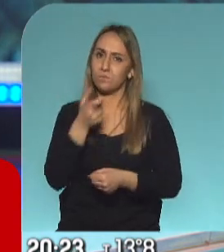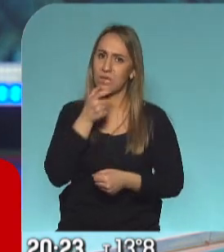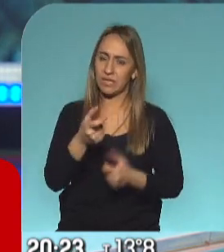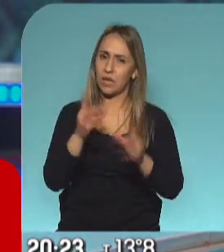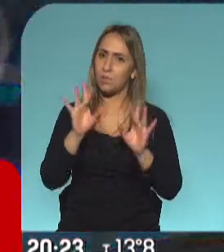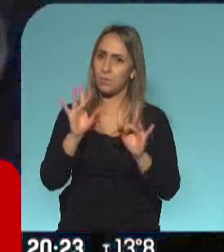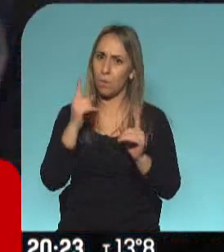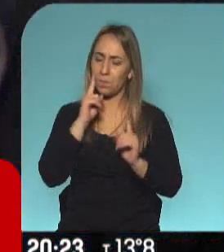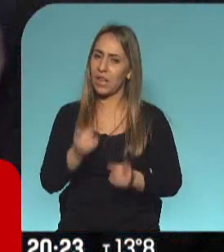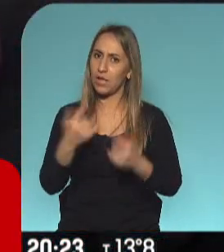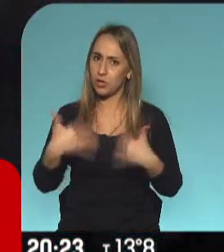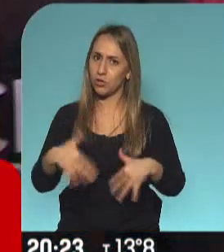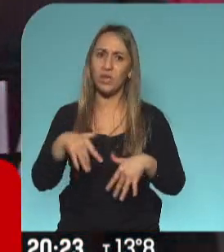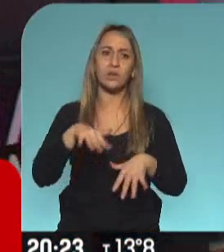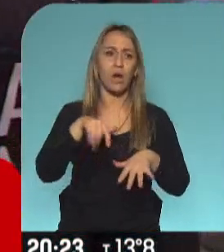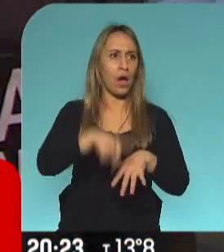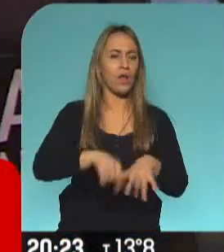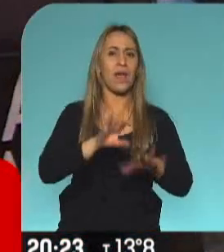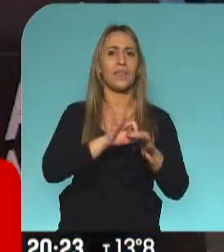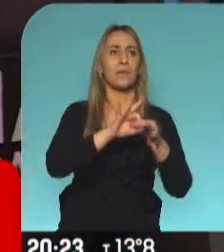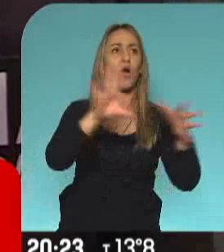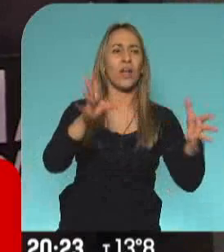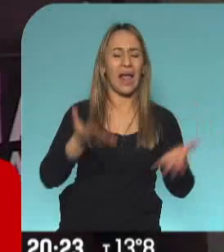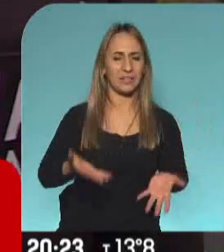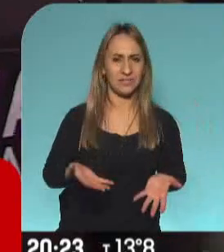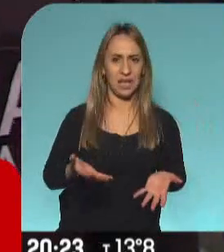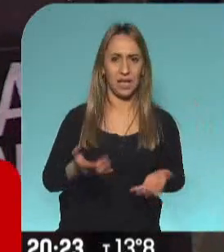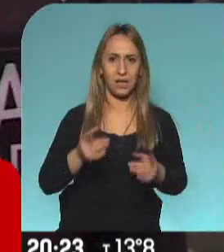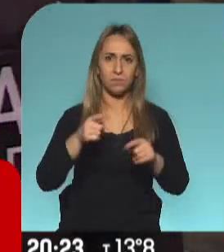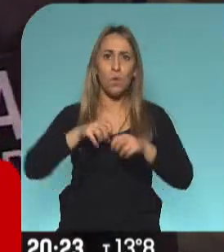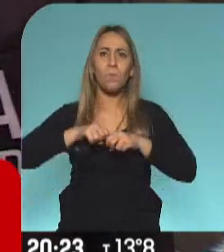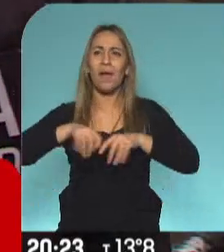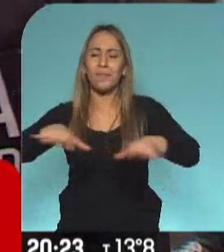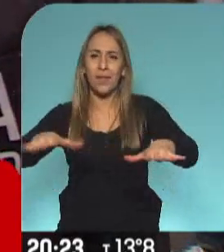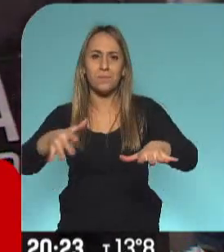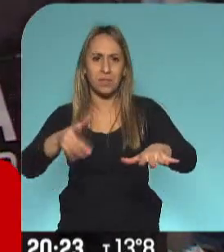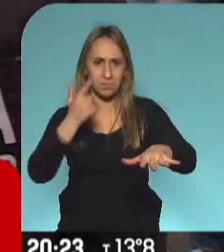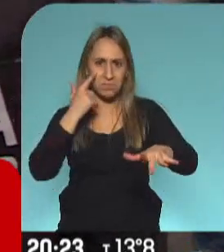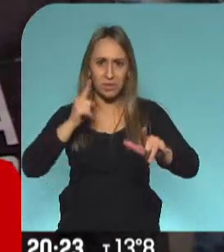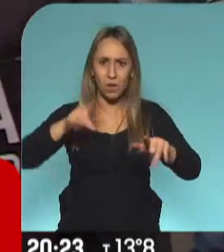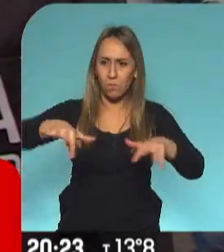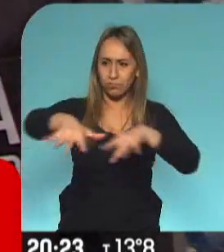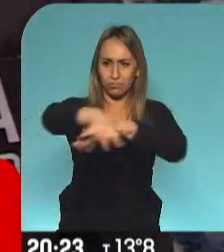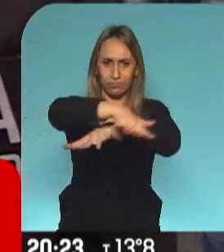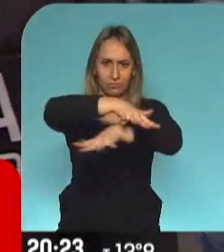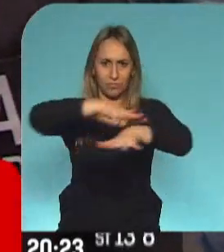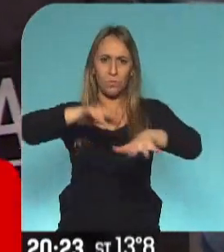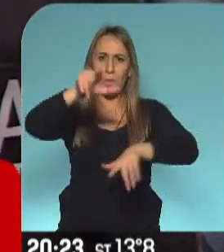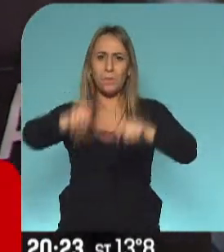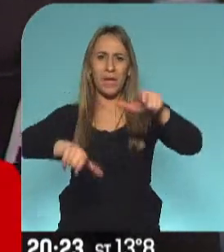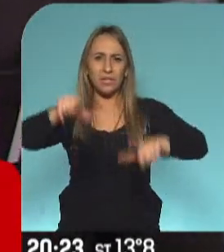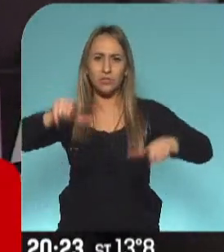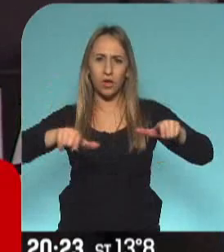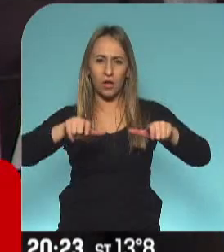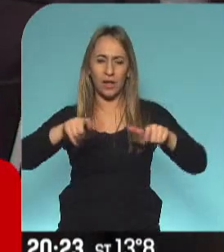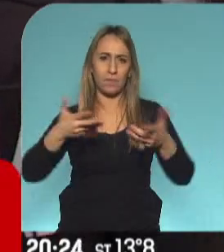una situación de democracia, cuando en plena pandemia podemos ver esas imágenes que estamos viendo en este momento en pantalla, con la gente